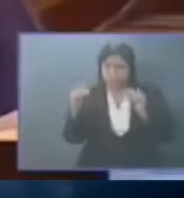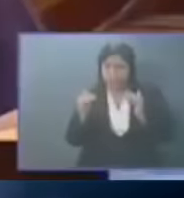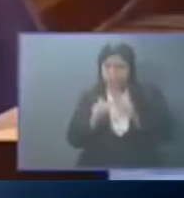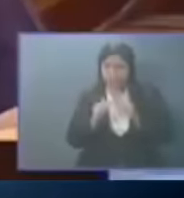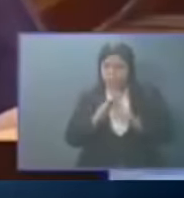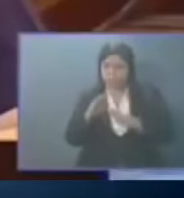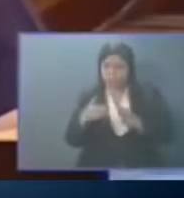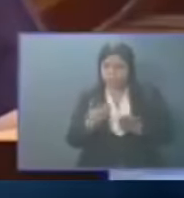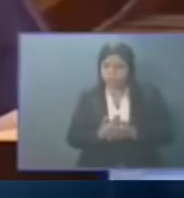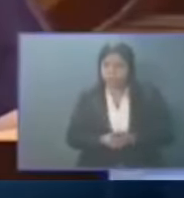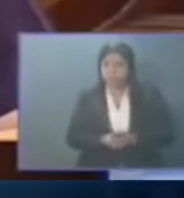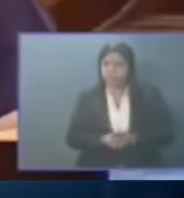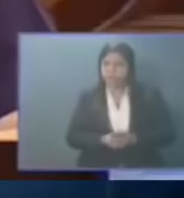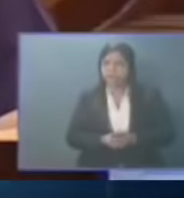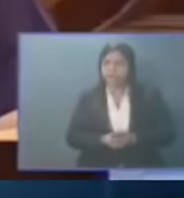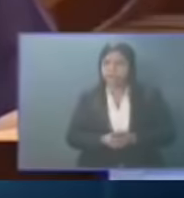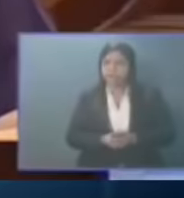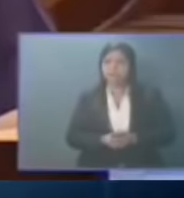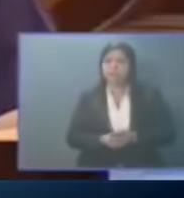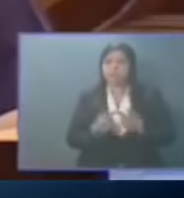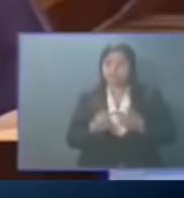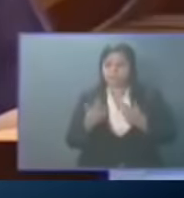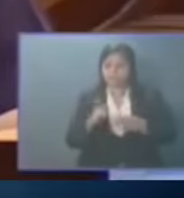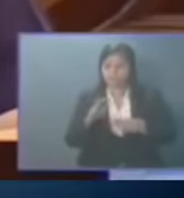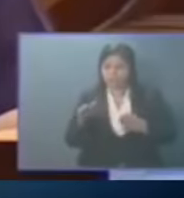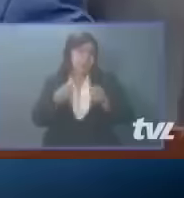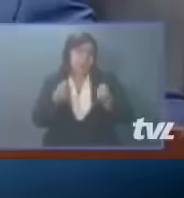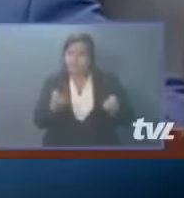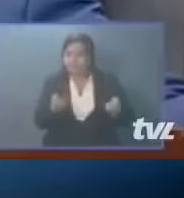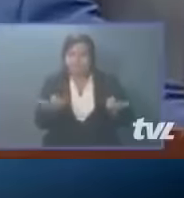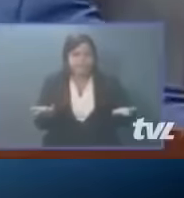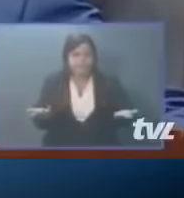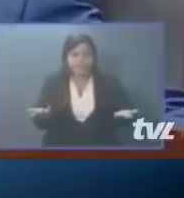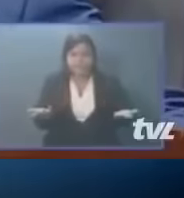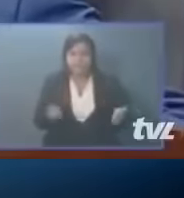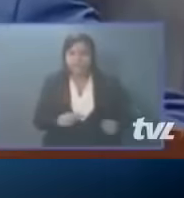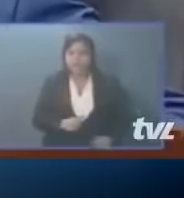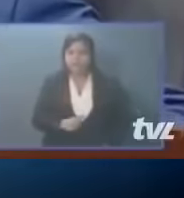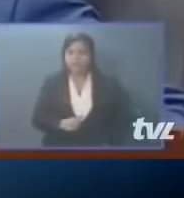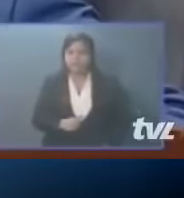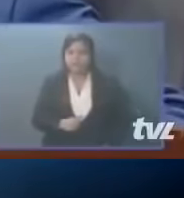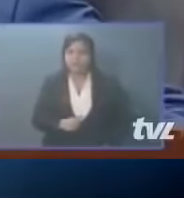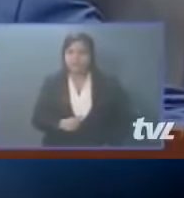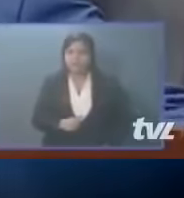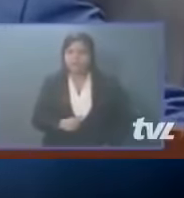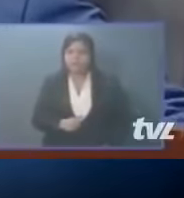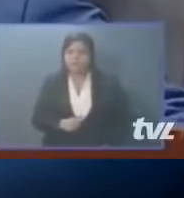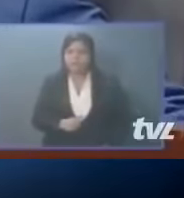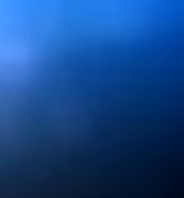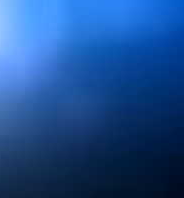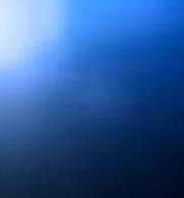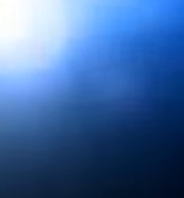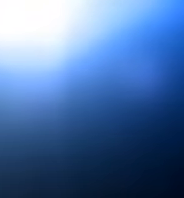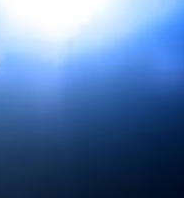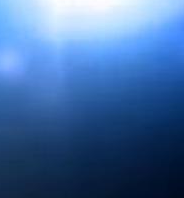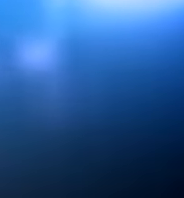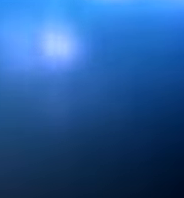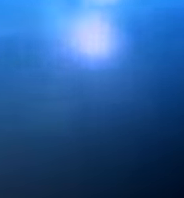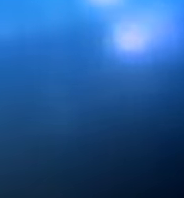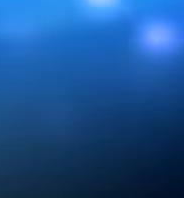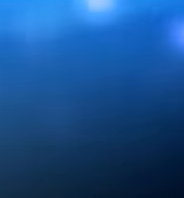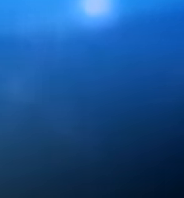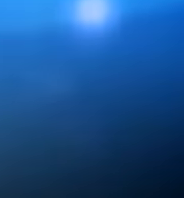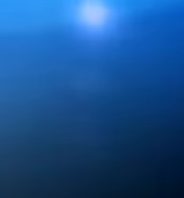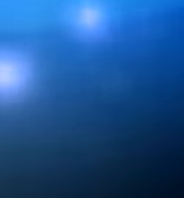ministros, María Chichilco se la deja ir con todo a los diputados, Mario Ponce sale a decir un montón de babosadas, es su imagen